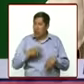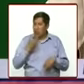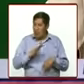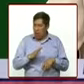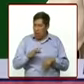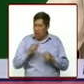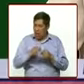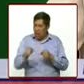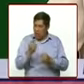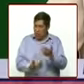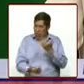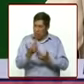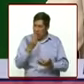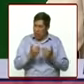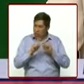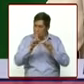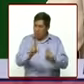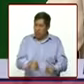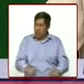lugar?